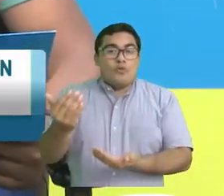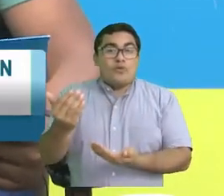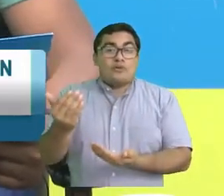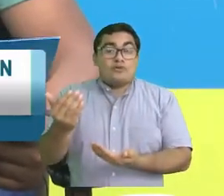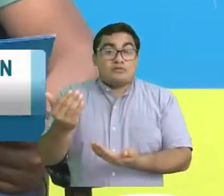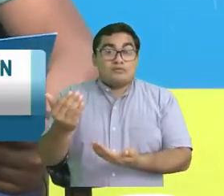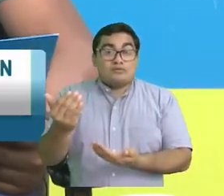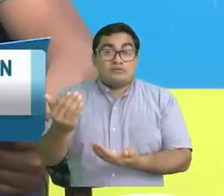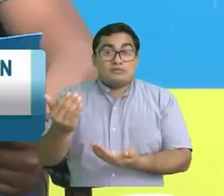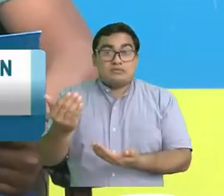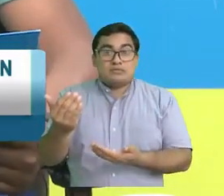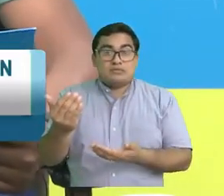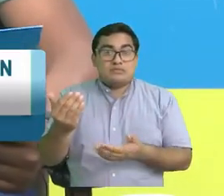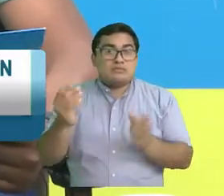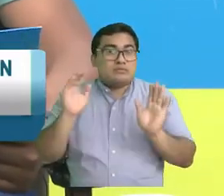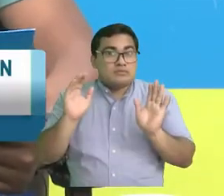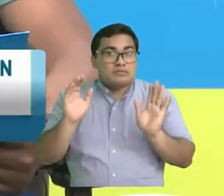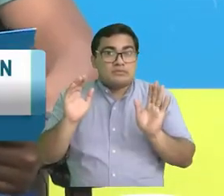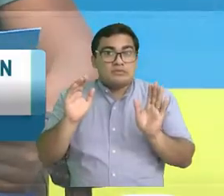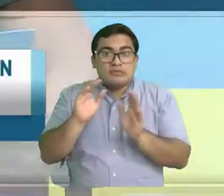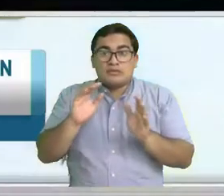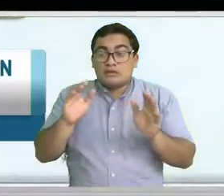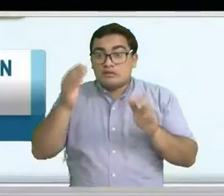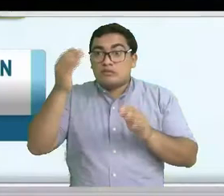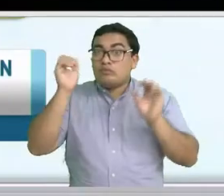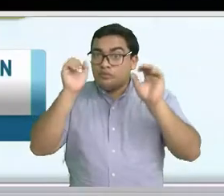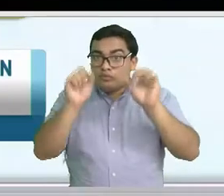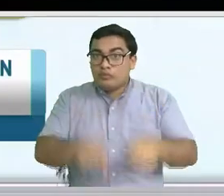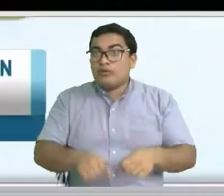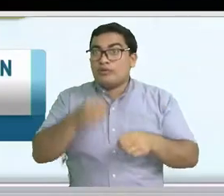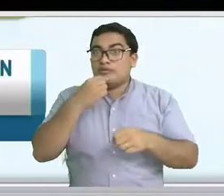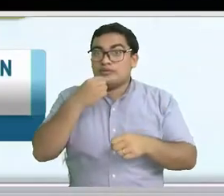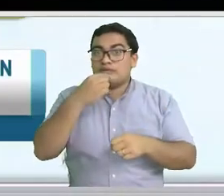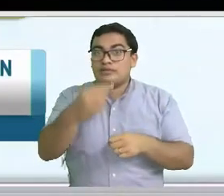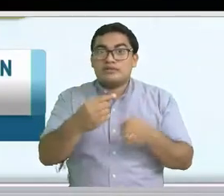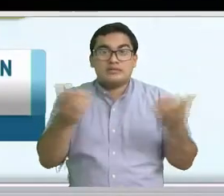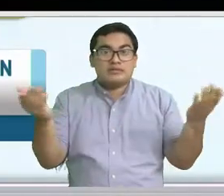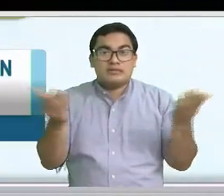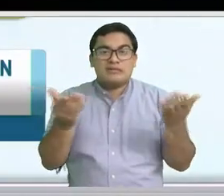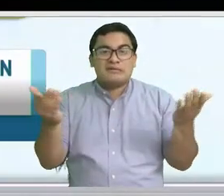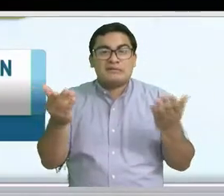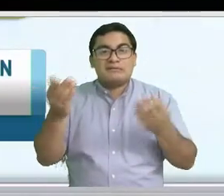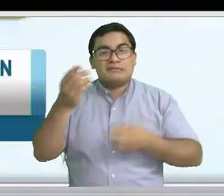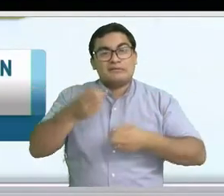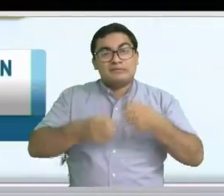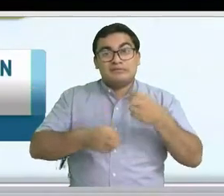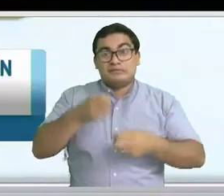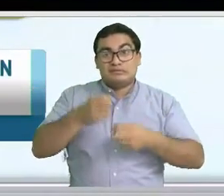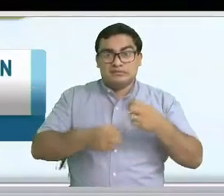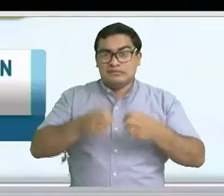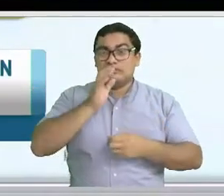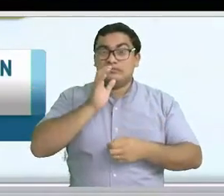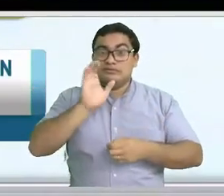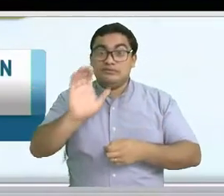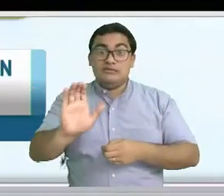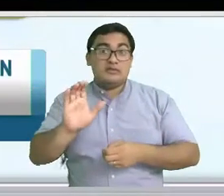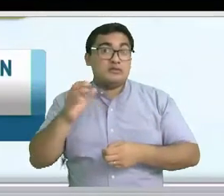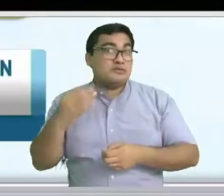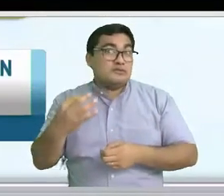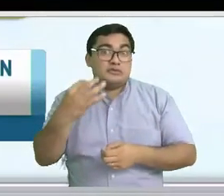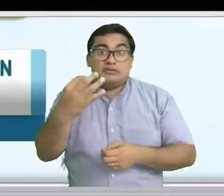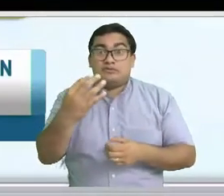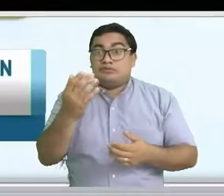primera semana de vida. ¿Se puede diagnosticar o se Bien. Puede saber a ciencia cierta si el niño va a padecer de